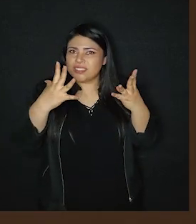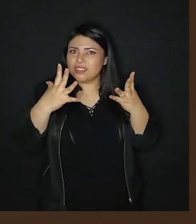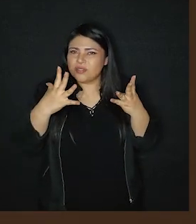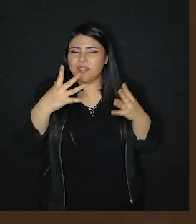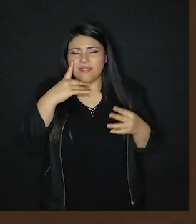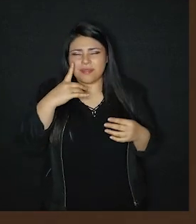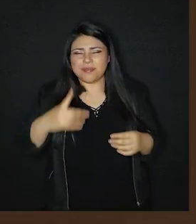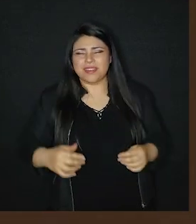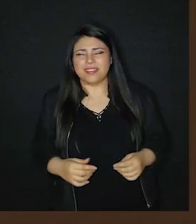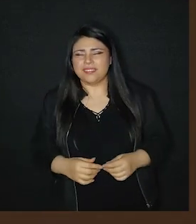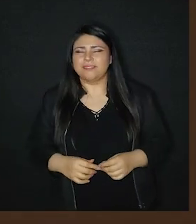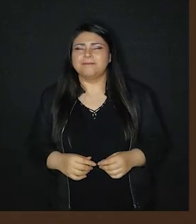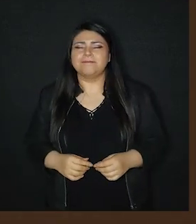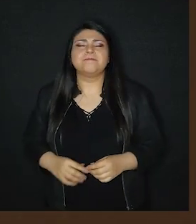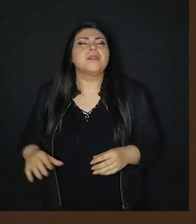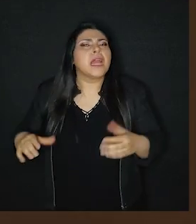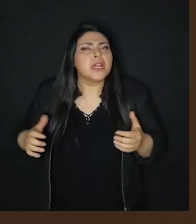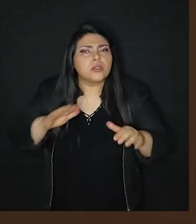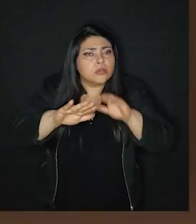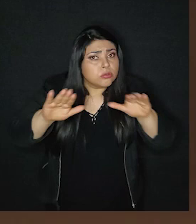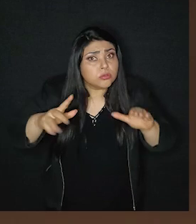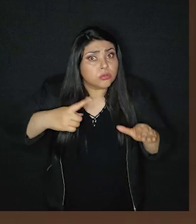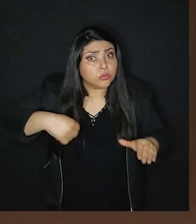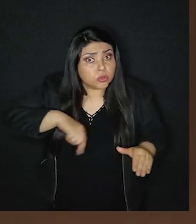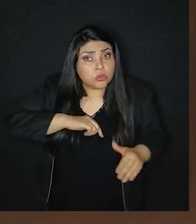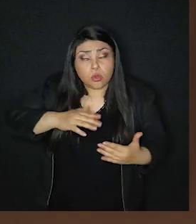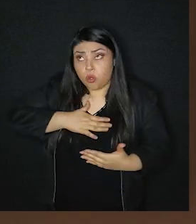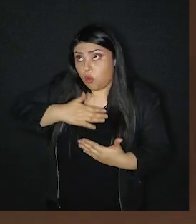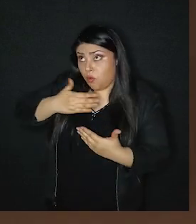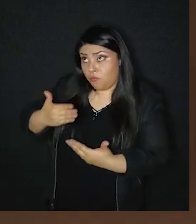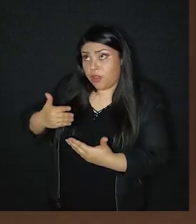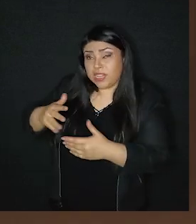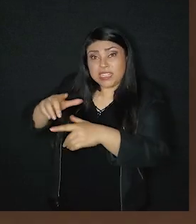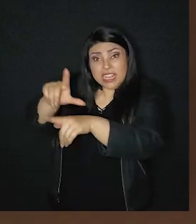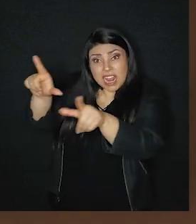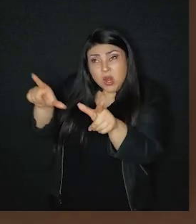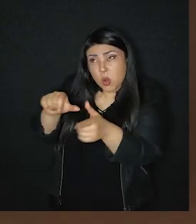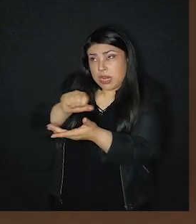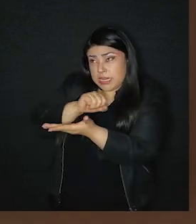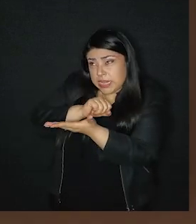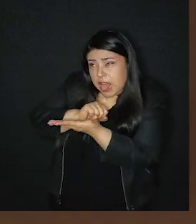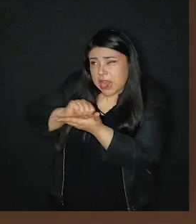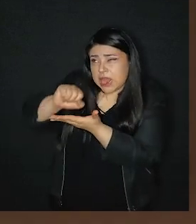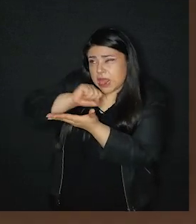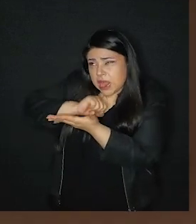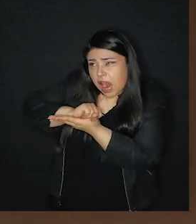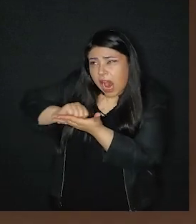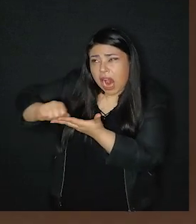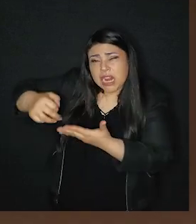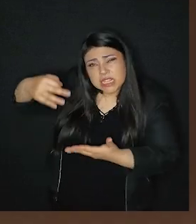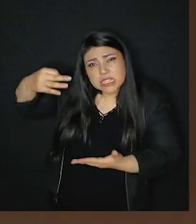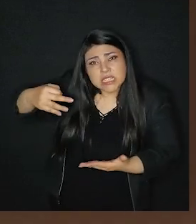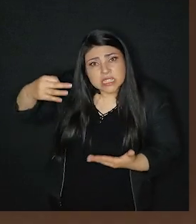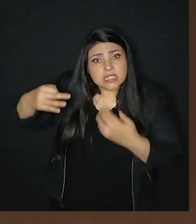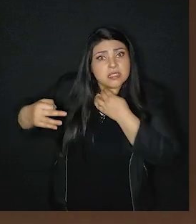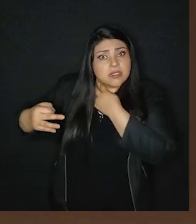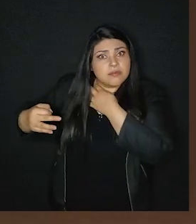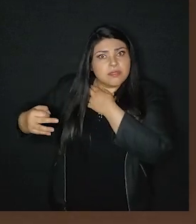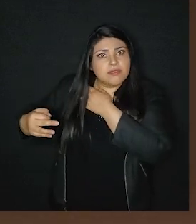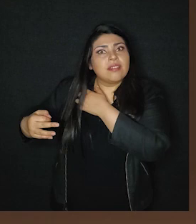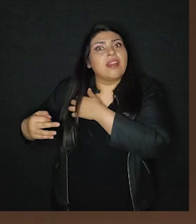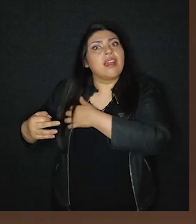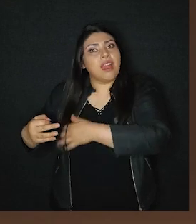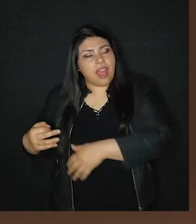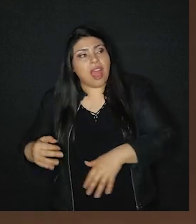y con esto voy terminando entonces hermanos puesto que tenemos confianza para entrar al lugar santísimo Pablo le está hablando a los